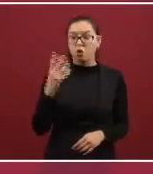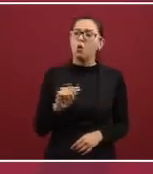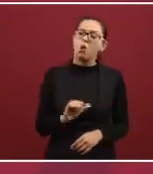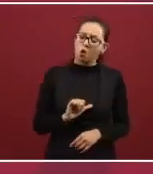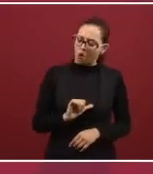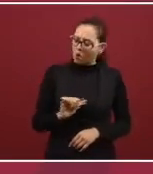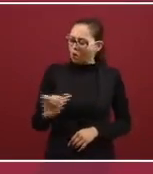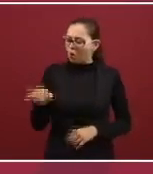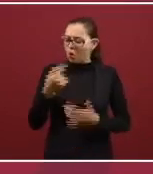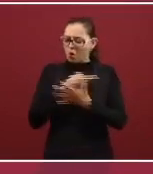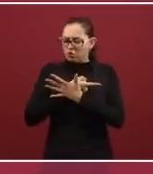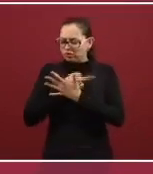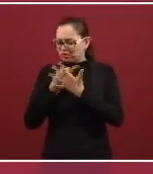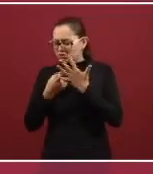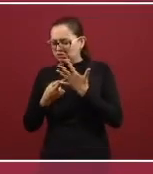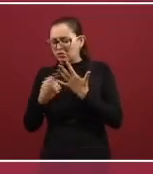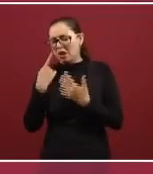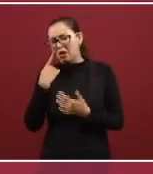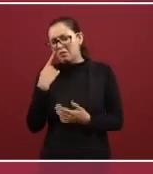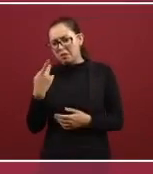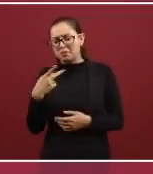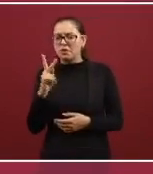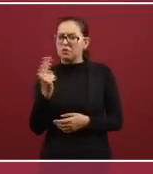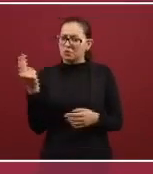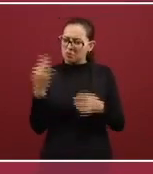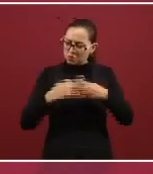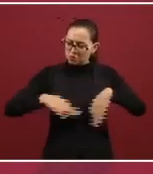haya revocación de mandato.